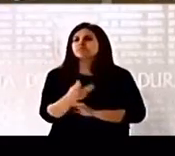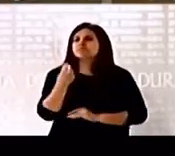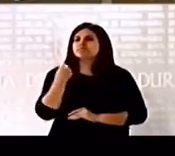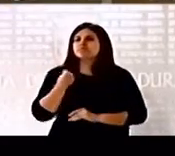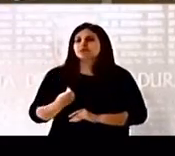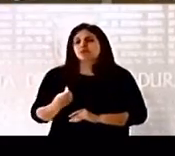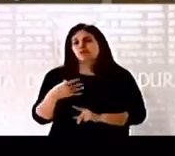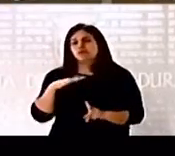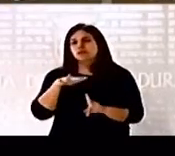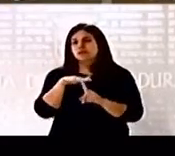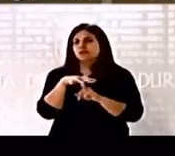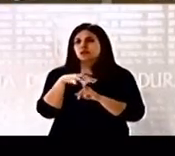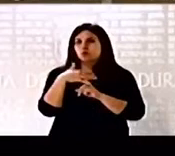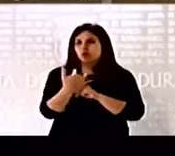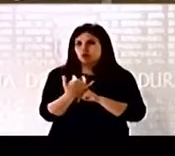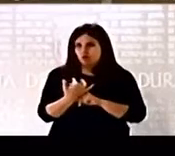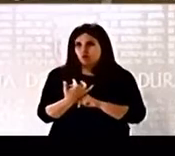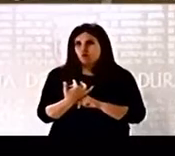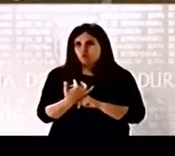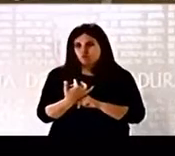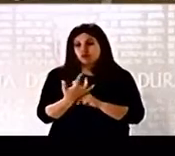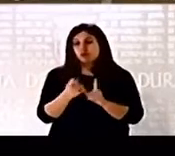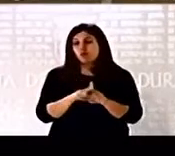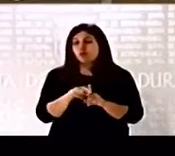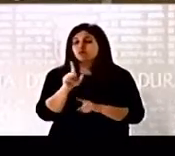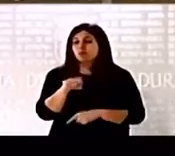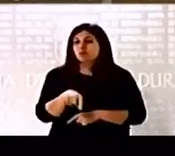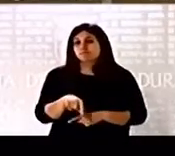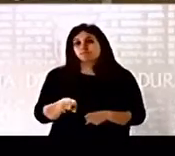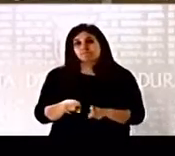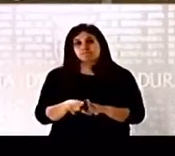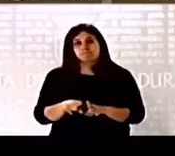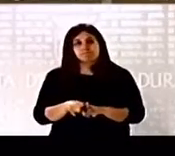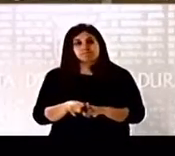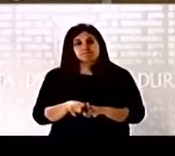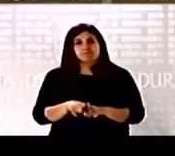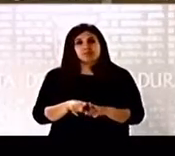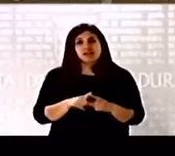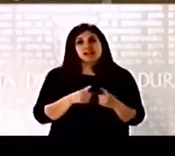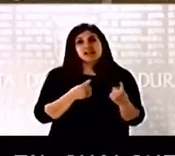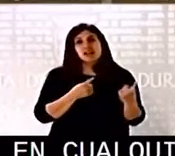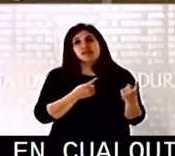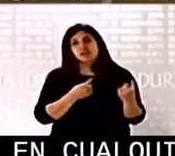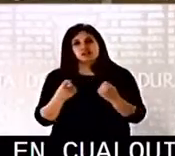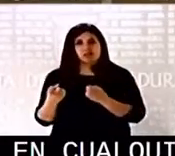esta situación y de la necesidad que tenemos, en cualquier caso,